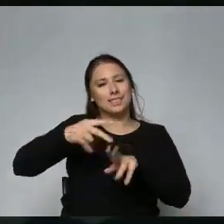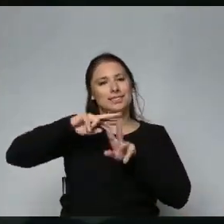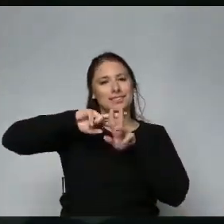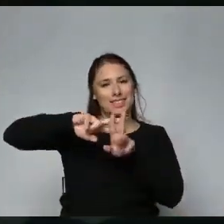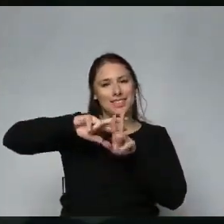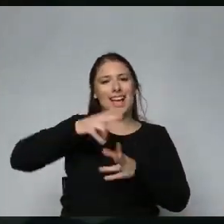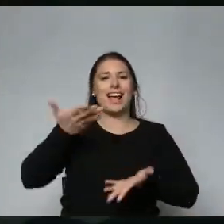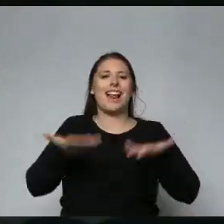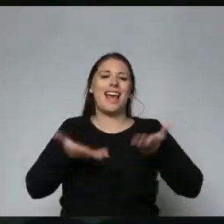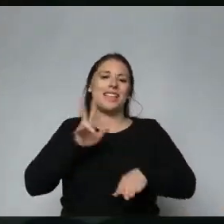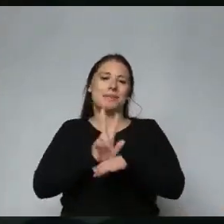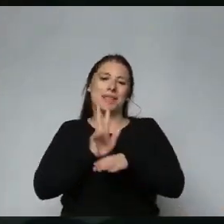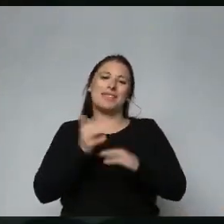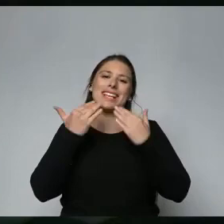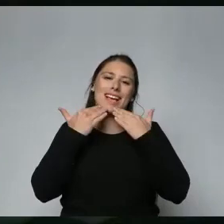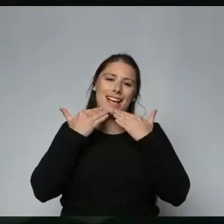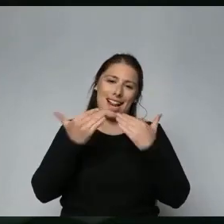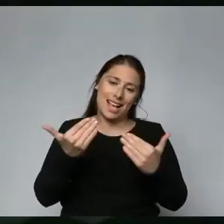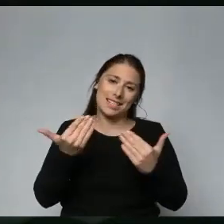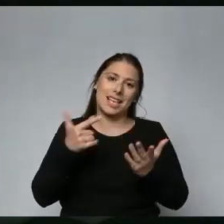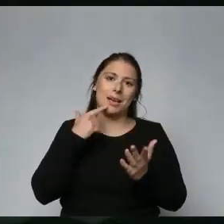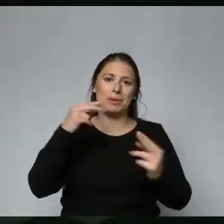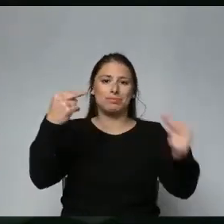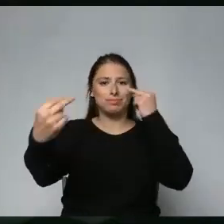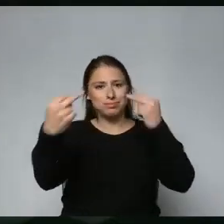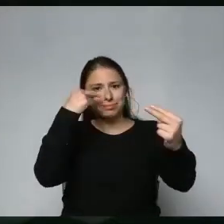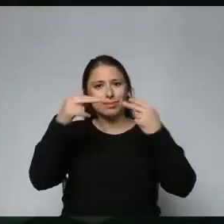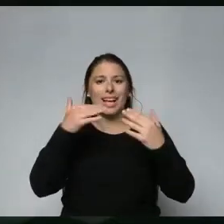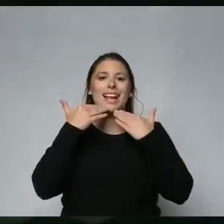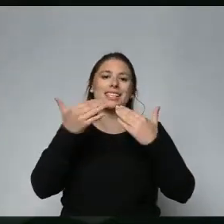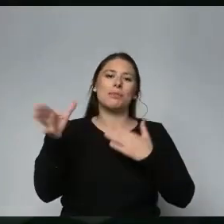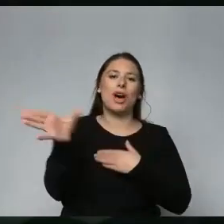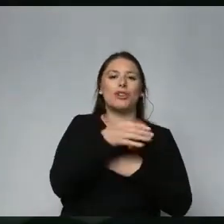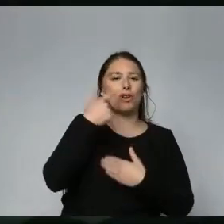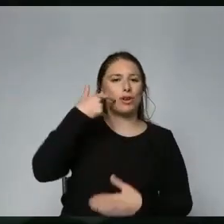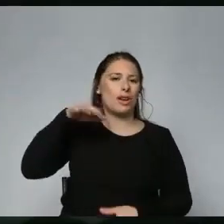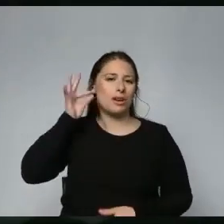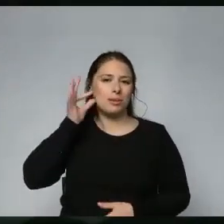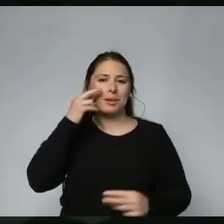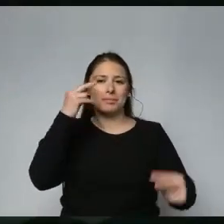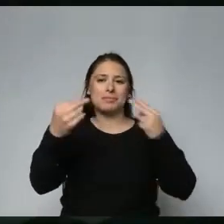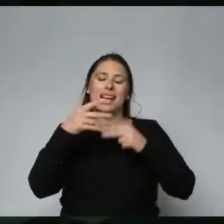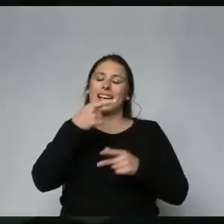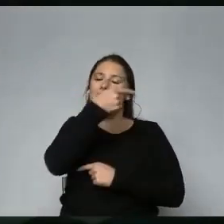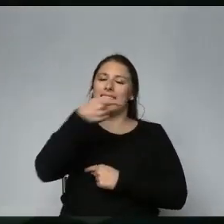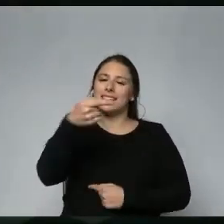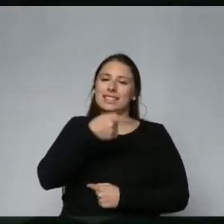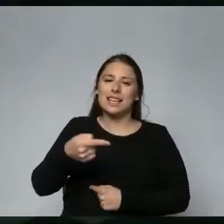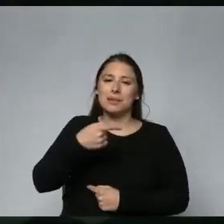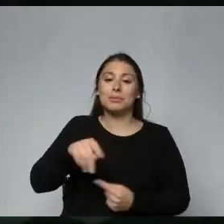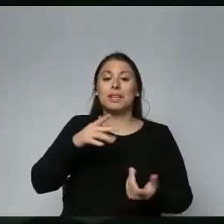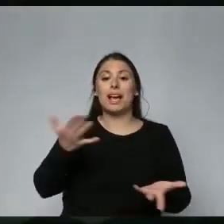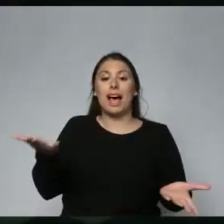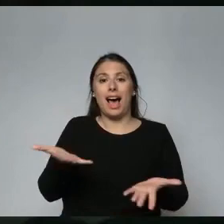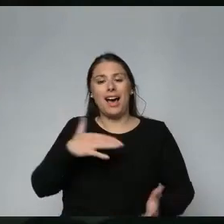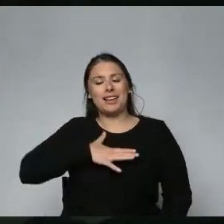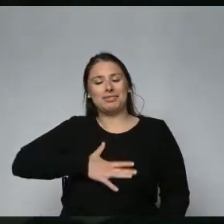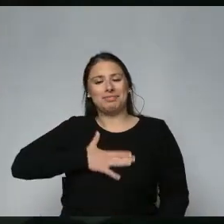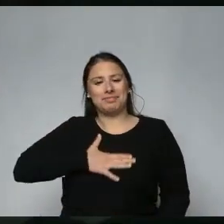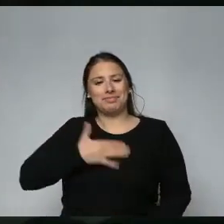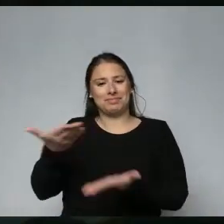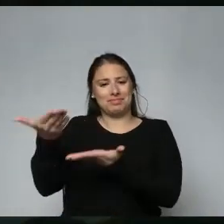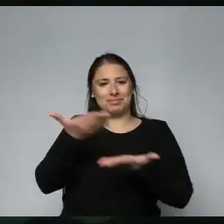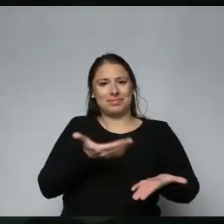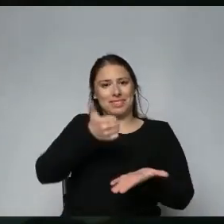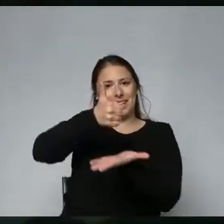hashtag Legítima Defensa, te agradecemos por estar ahí, les agradecemos a todos y todas por acompañarnos cada semana. Y tenemos el agrado de